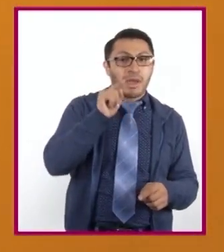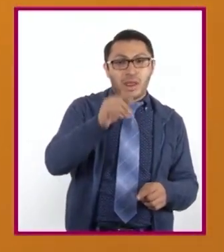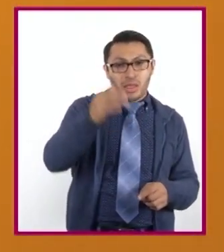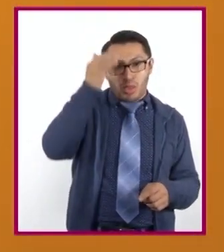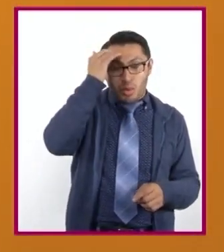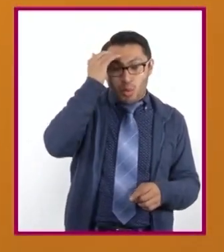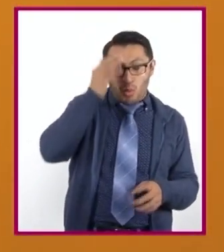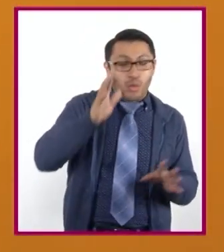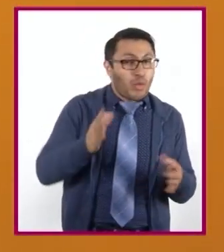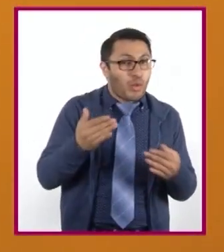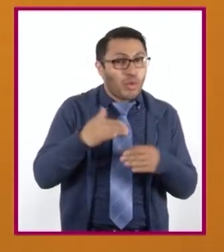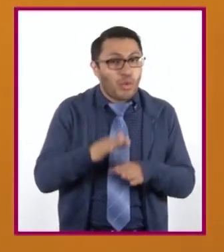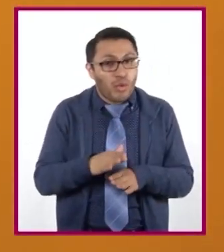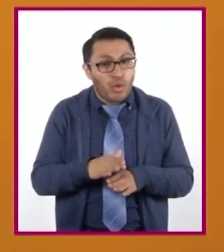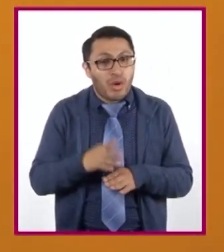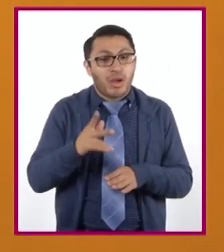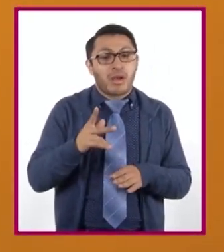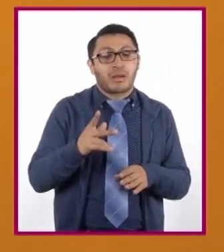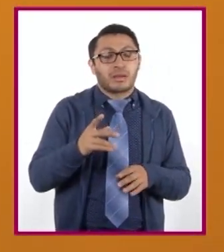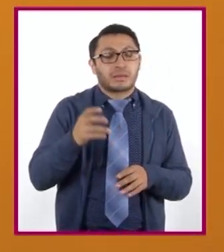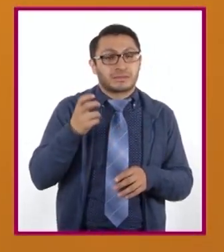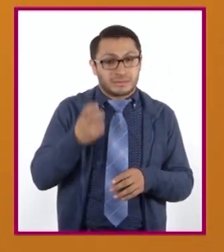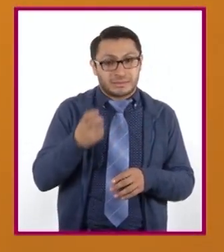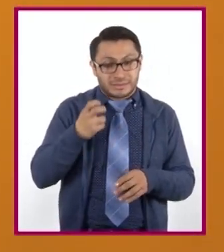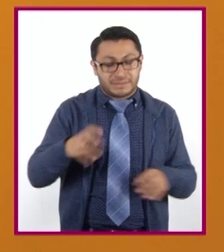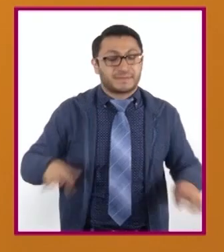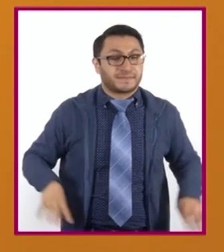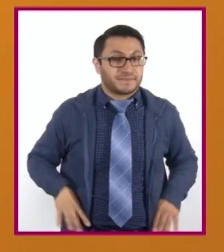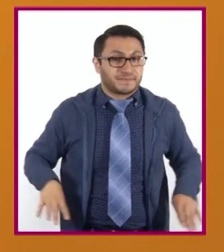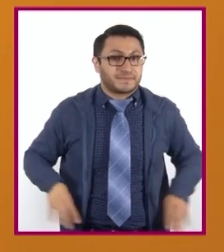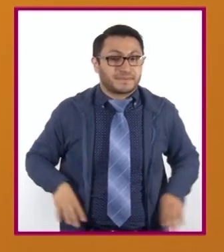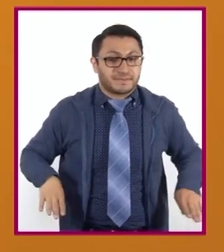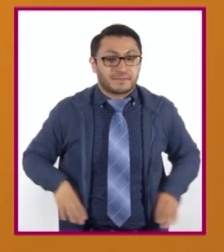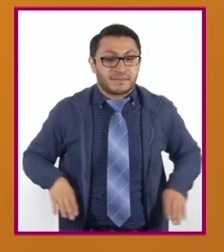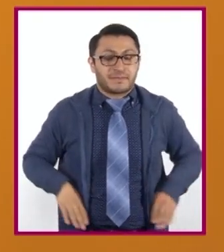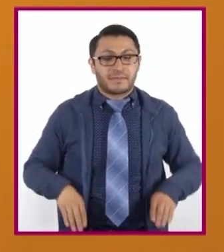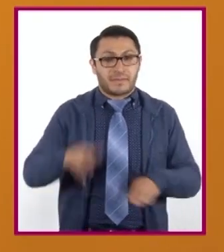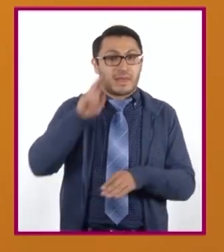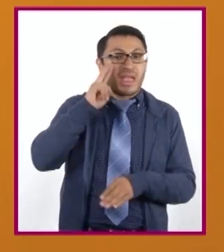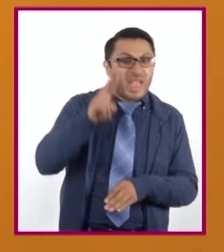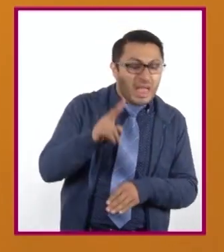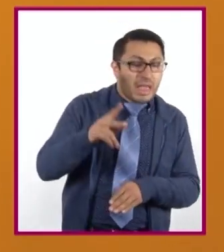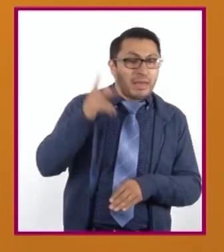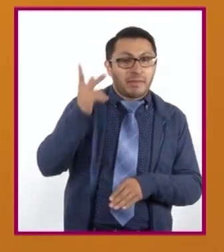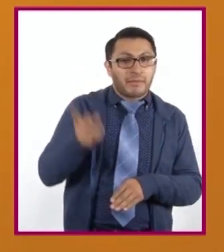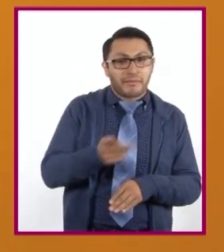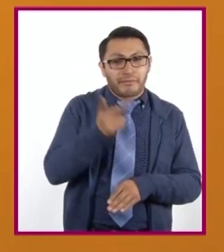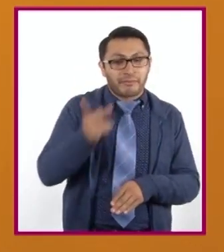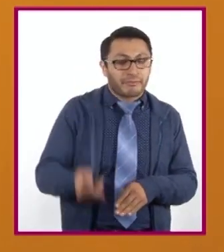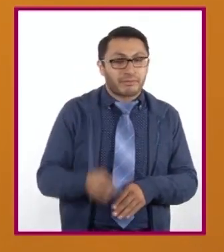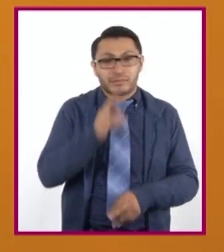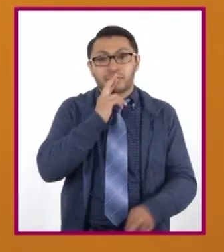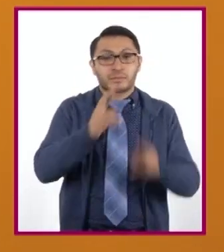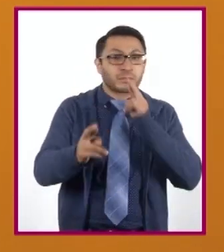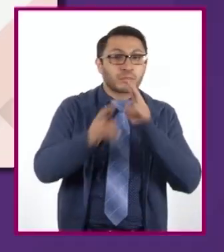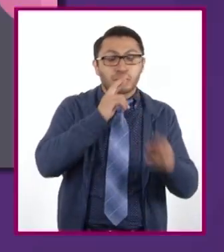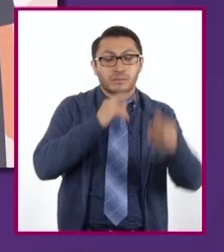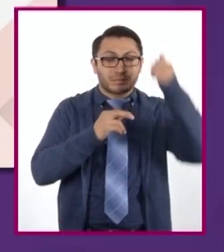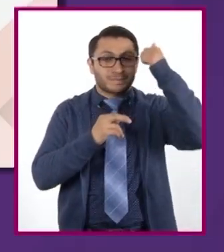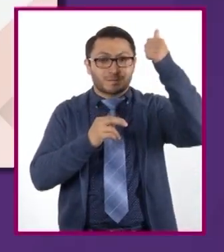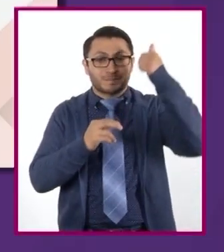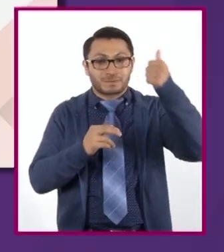conocimientos referentes a estas últimas características. Observen las preguntas y respondan a cada una de